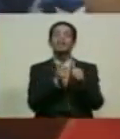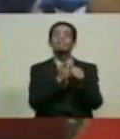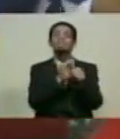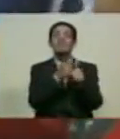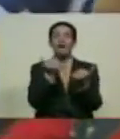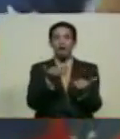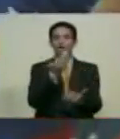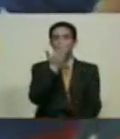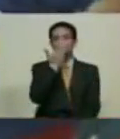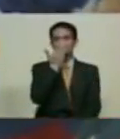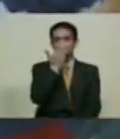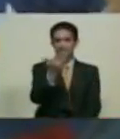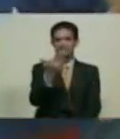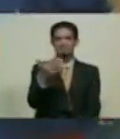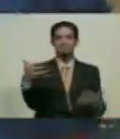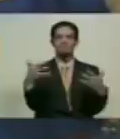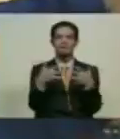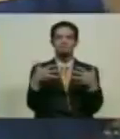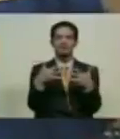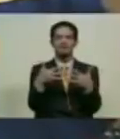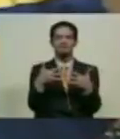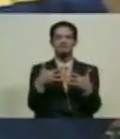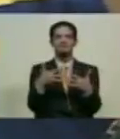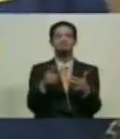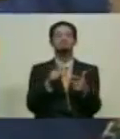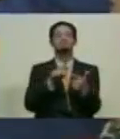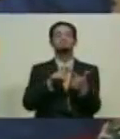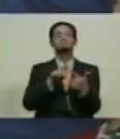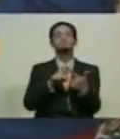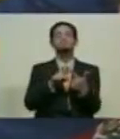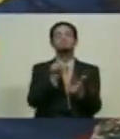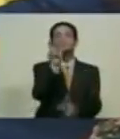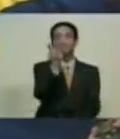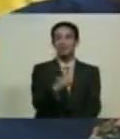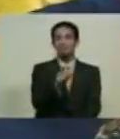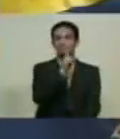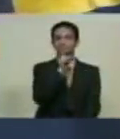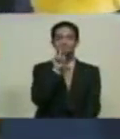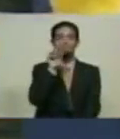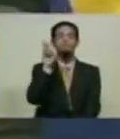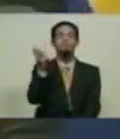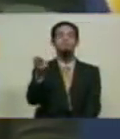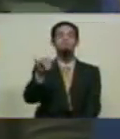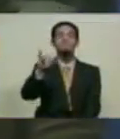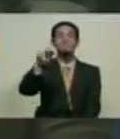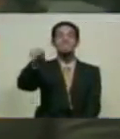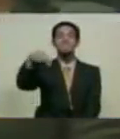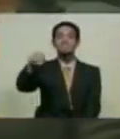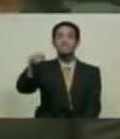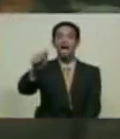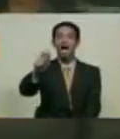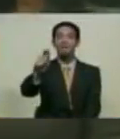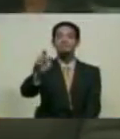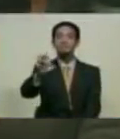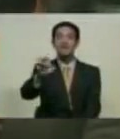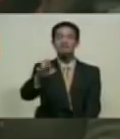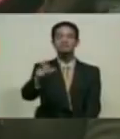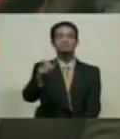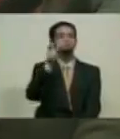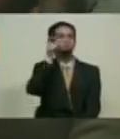frente de batalla. Y en el caso del compañero Piñate, vemos también un reconocimiento al